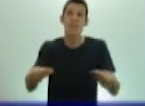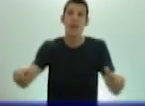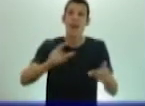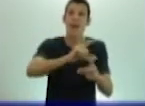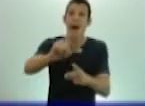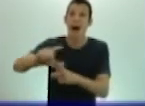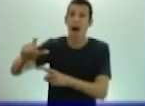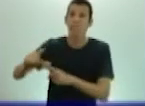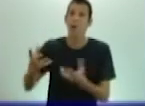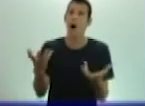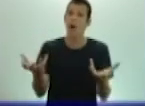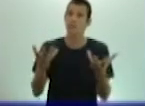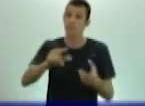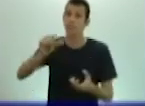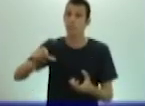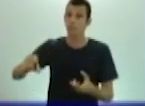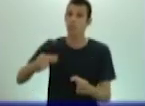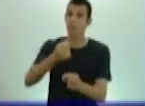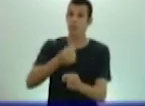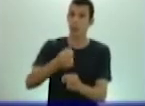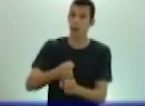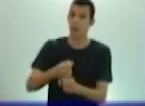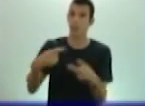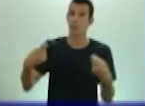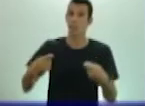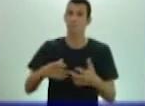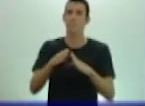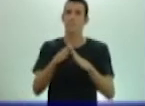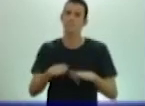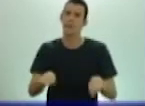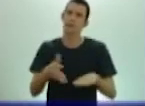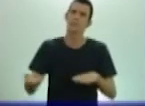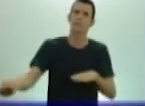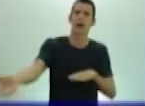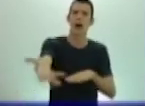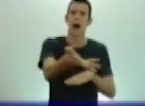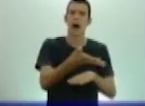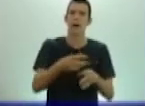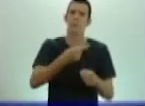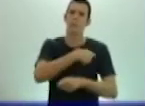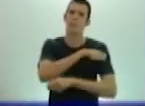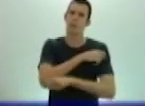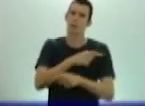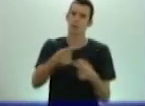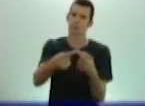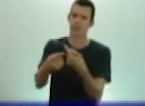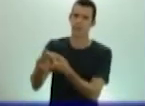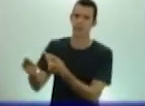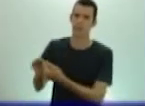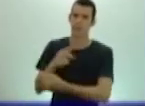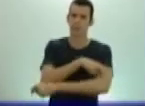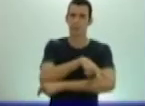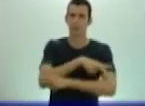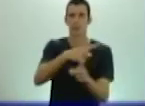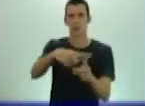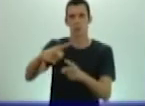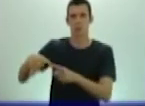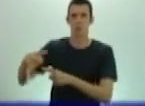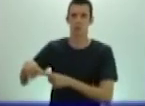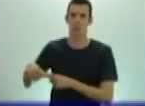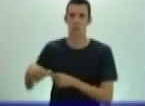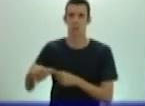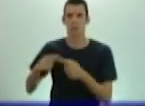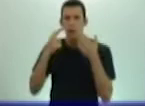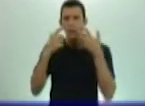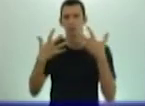esas tierras, y la conquista de una paz para todos los pueblos de Rusia además. Es importante que esto ustedes lo comprendan, porque